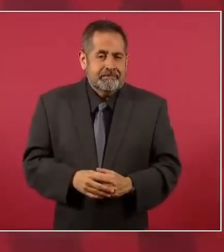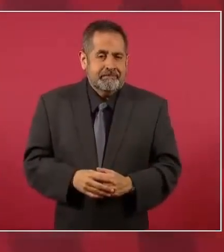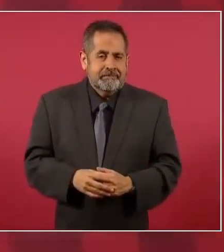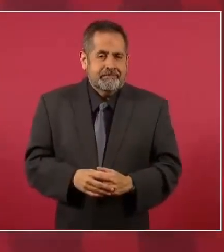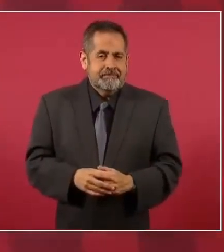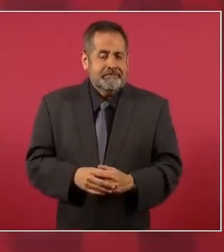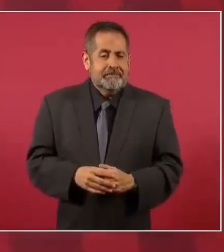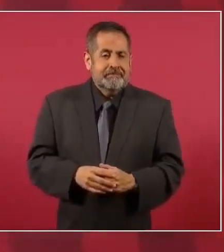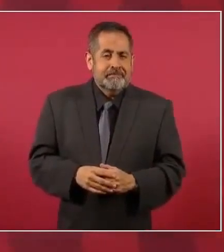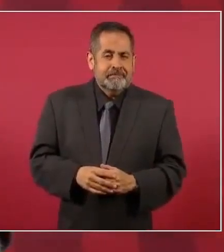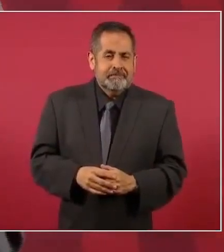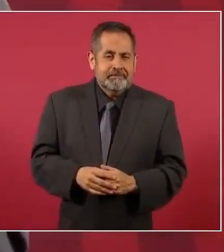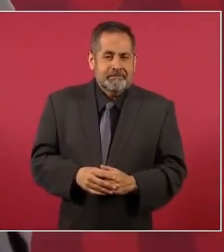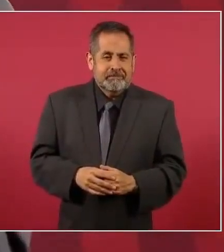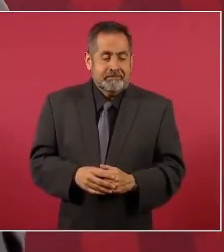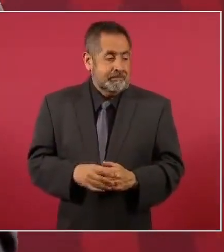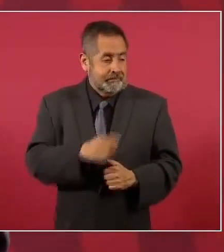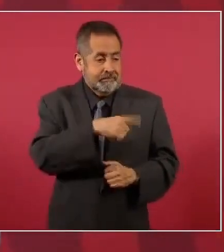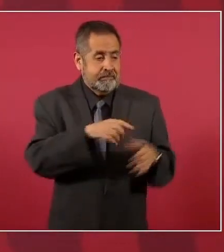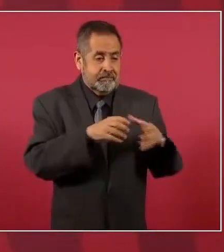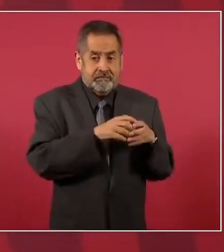voy a ser igual